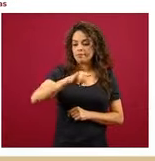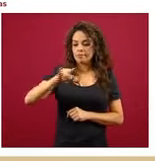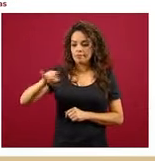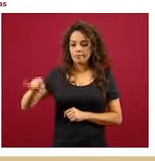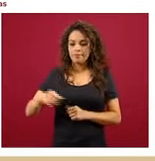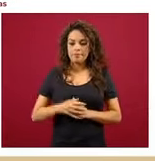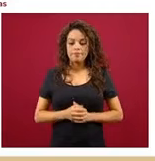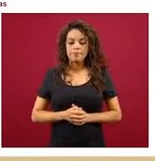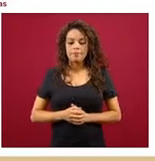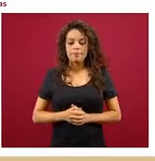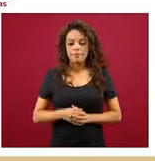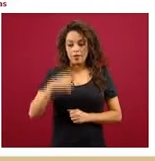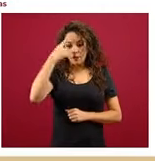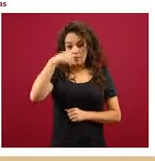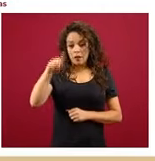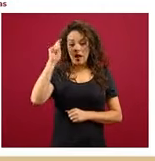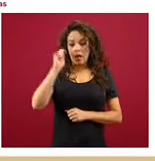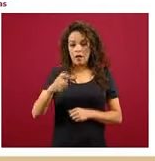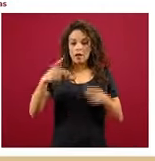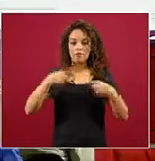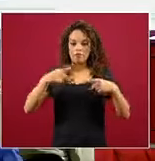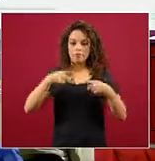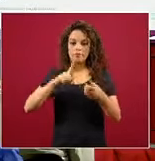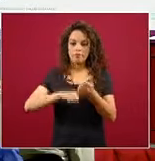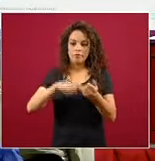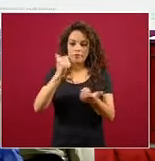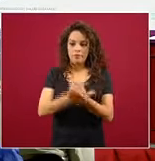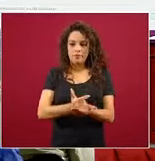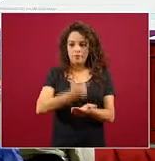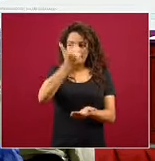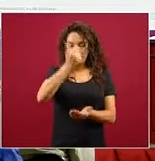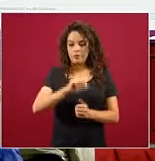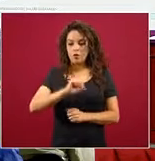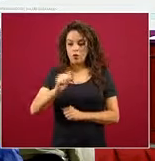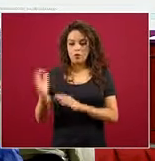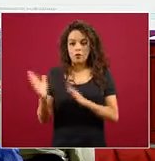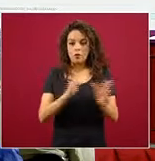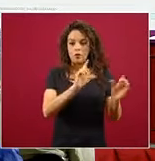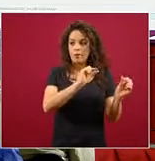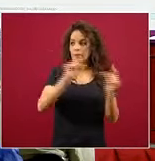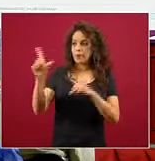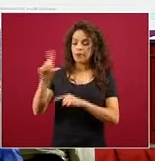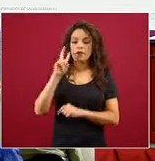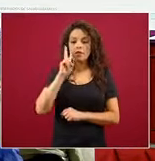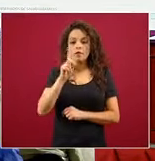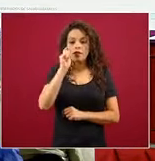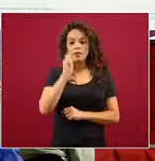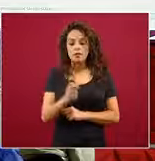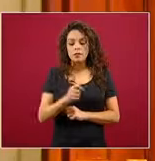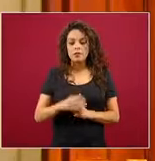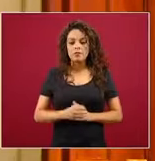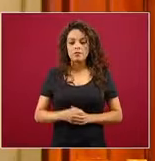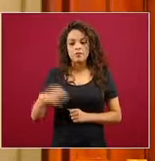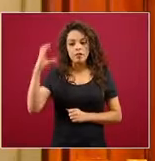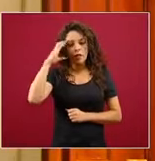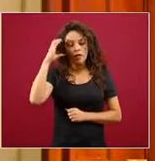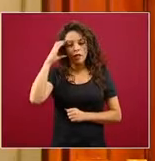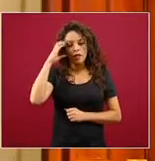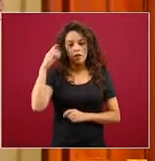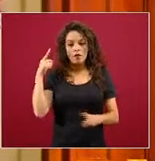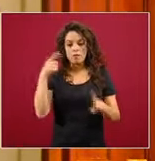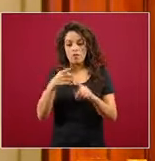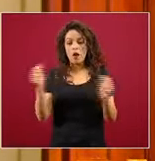para pacientes graves. Si vemos la siguiente diapositiva, está las camas específicas con ventilador para